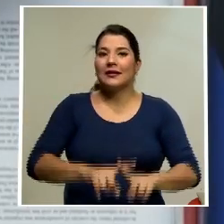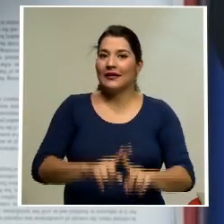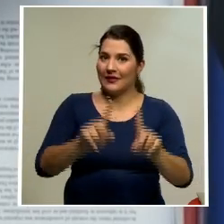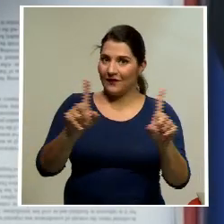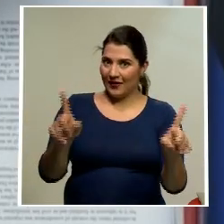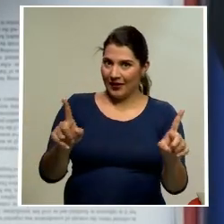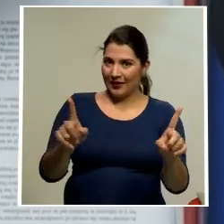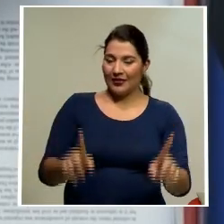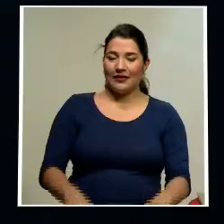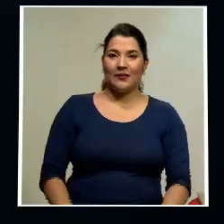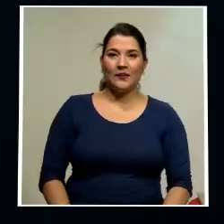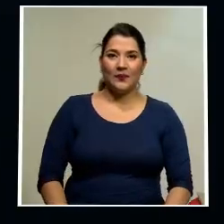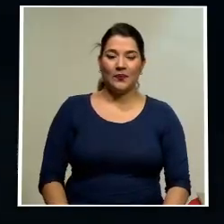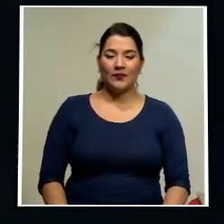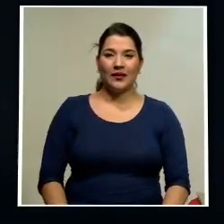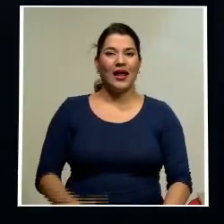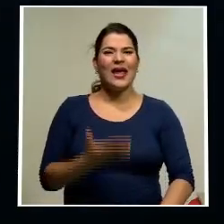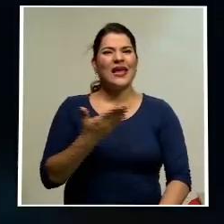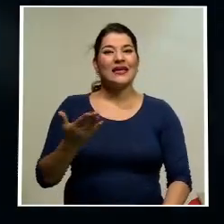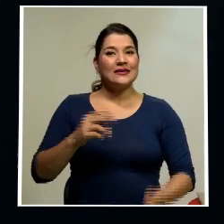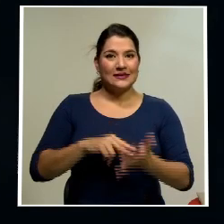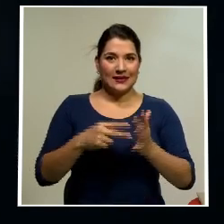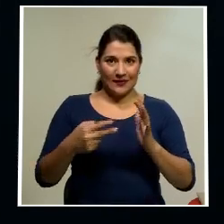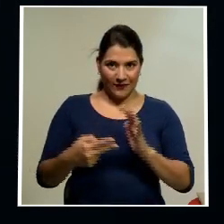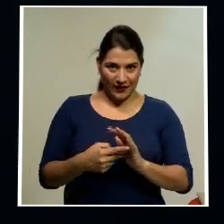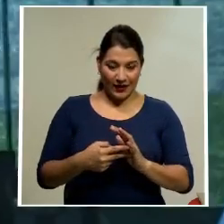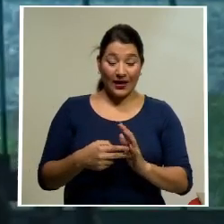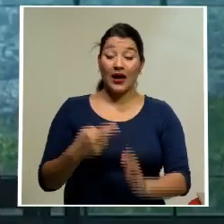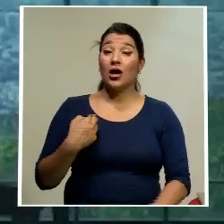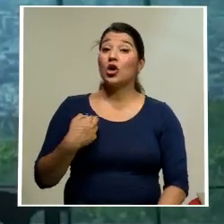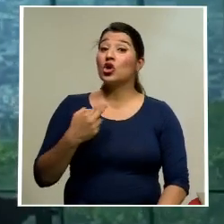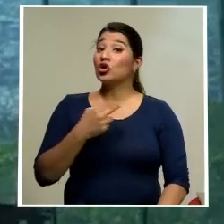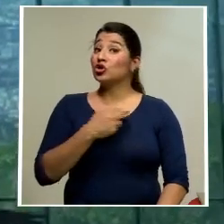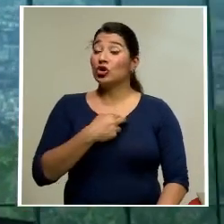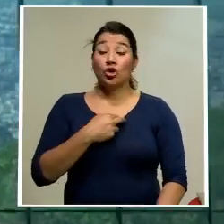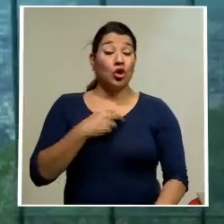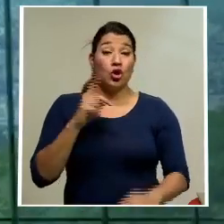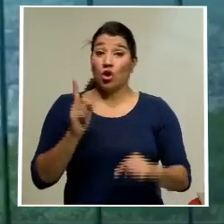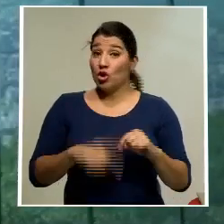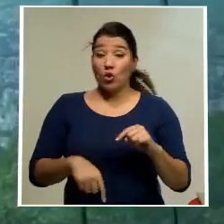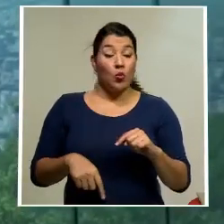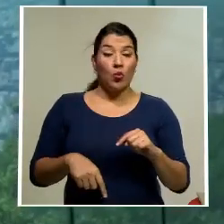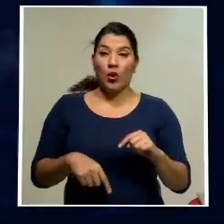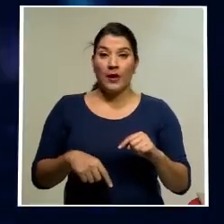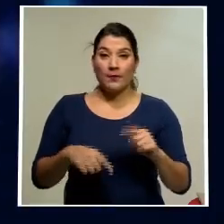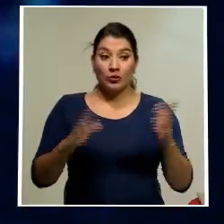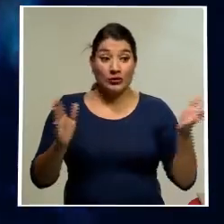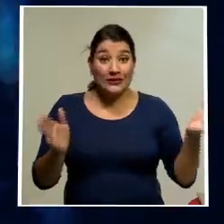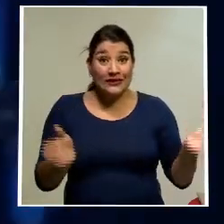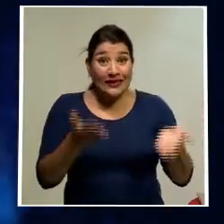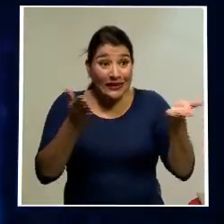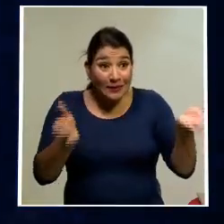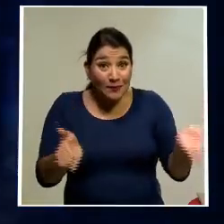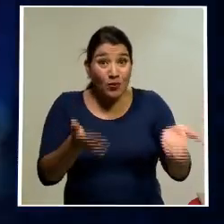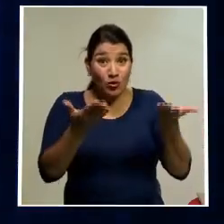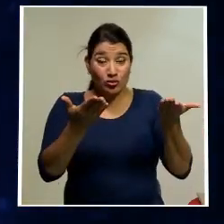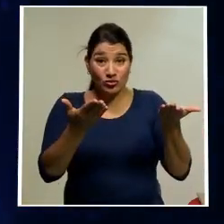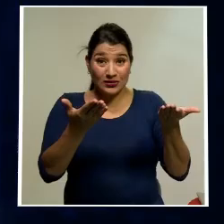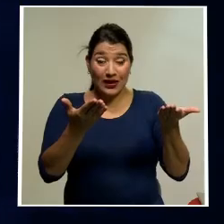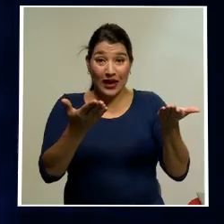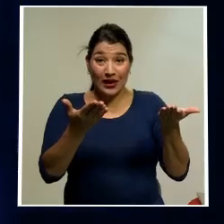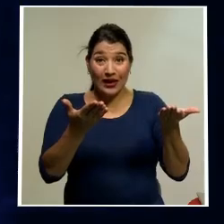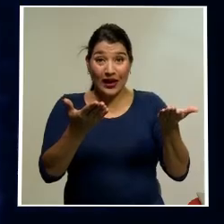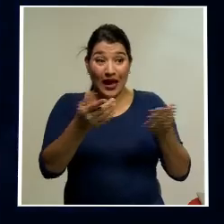que existe. Es decir, nosotros no podemos impulsar a nuestras startups